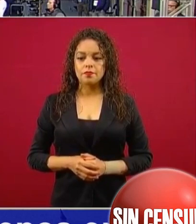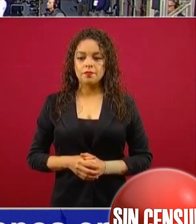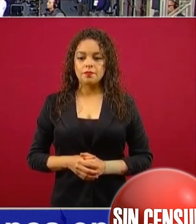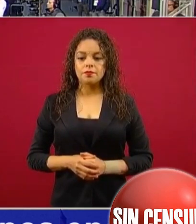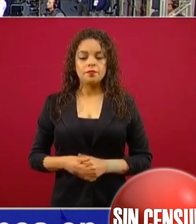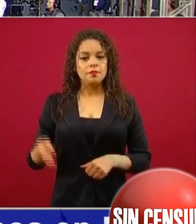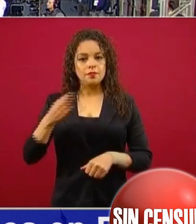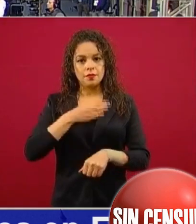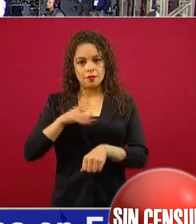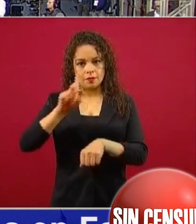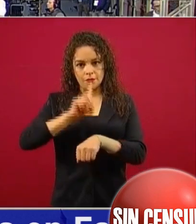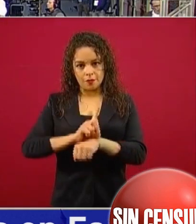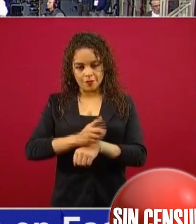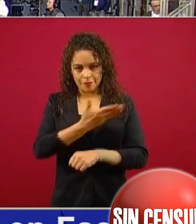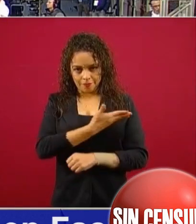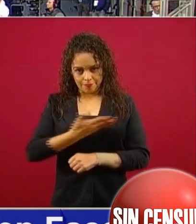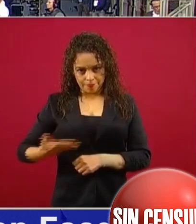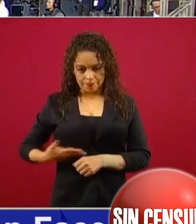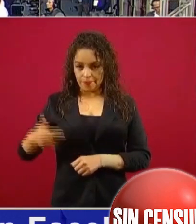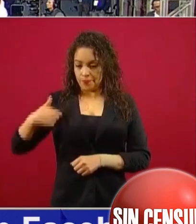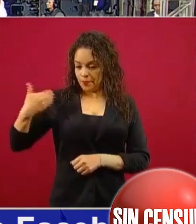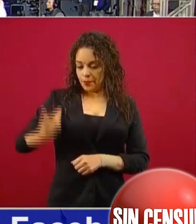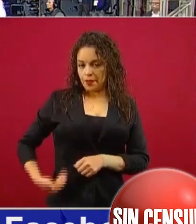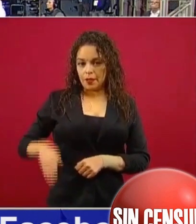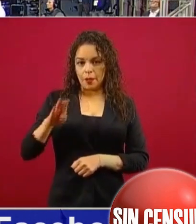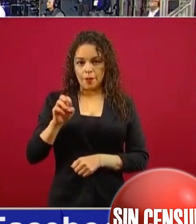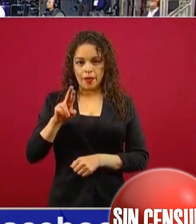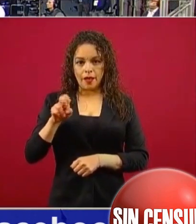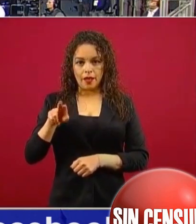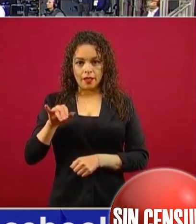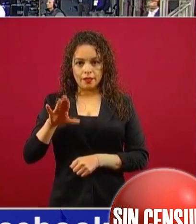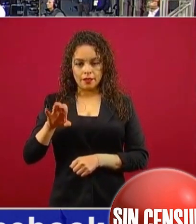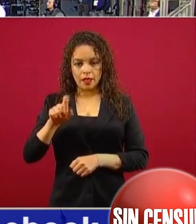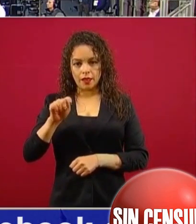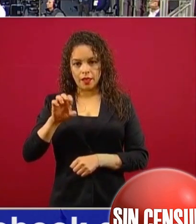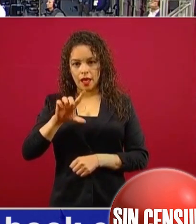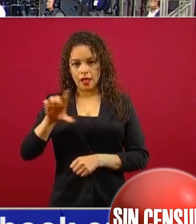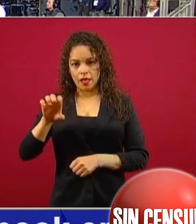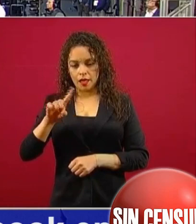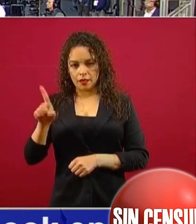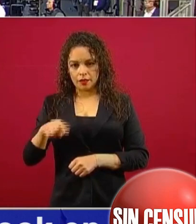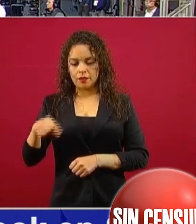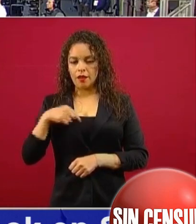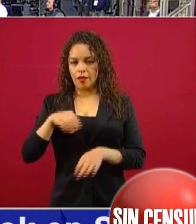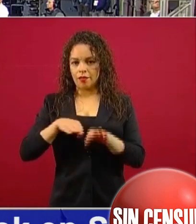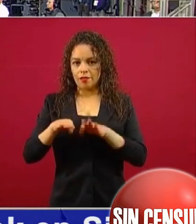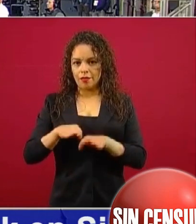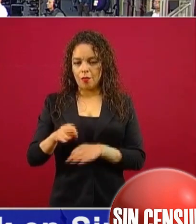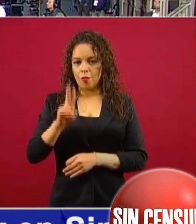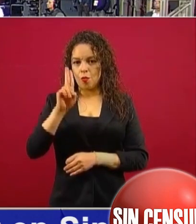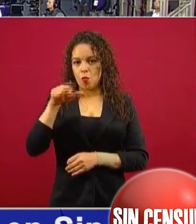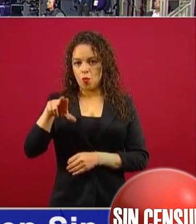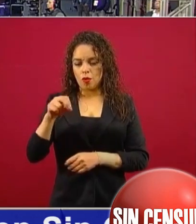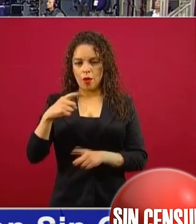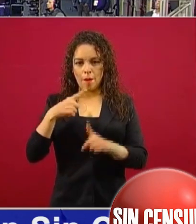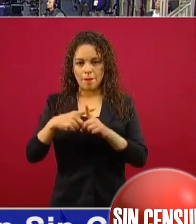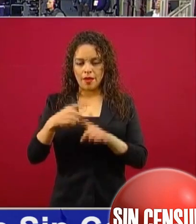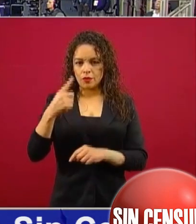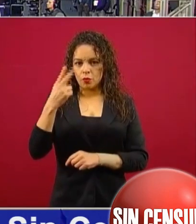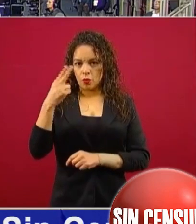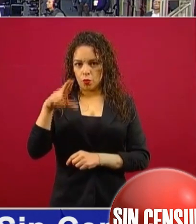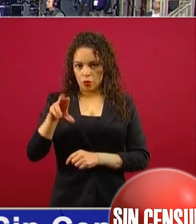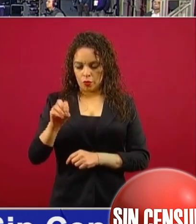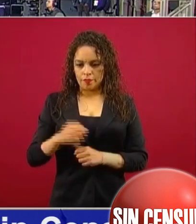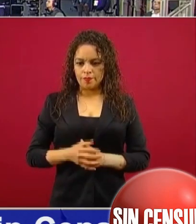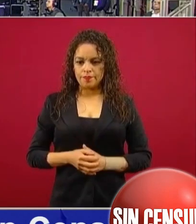Buenos días, señor presidente. Berenice Telles, del Diario Nacional 1+1. El día de ayer, en un mensaje,